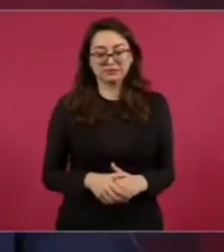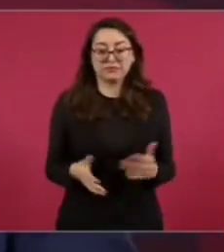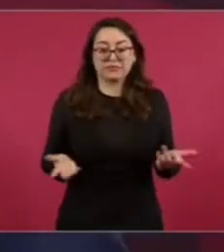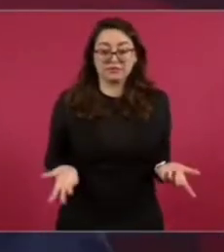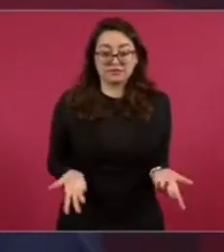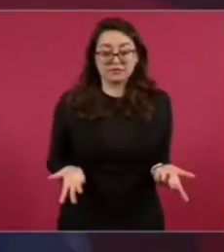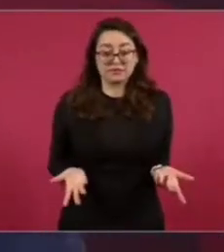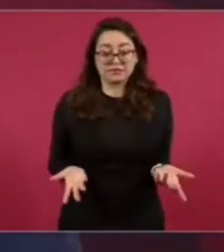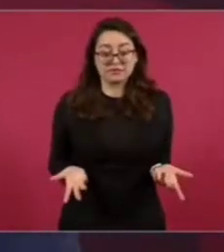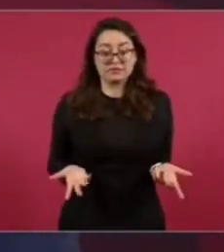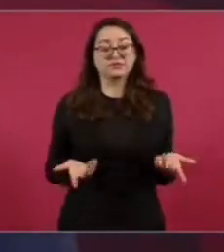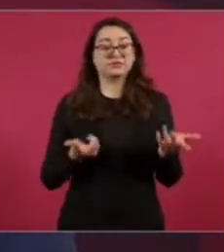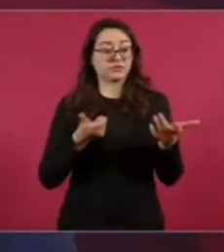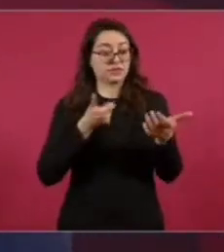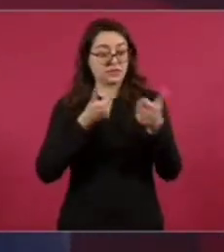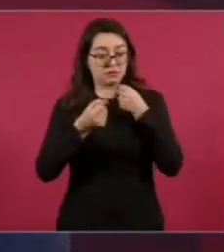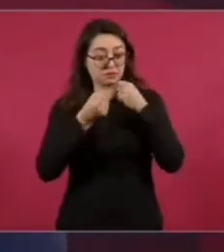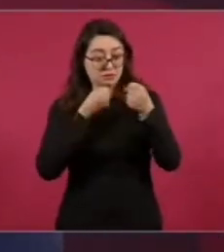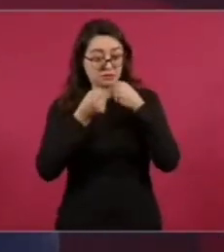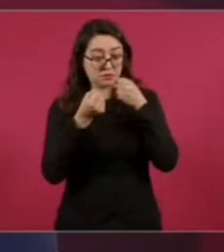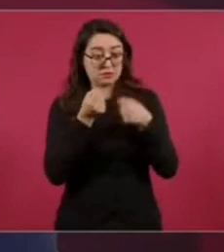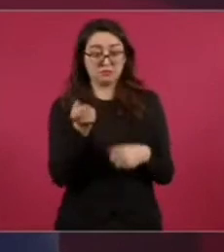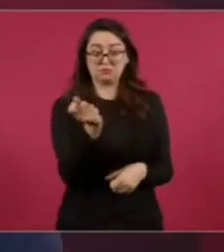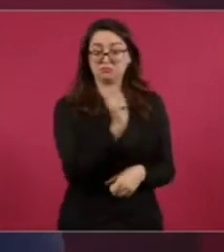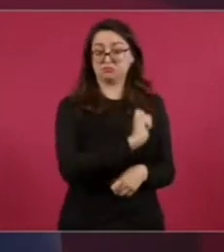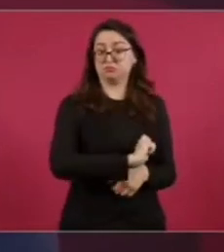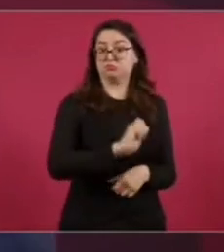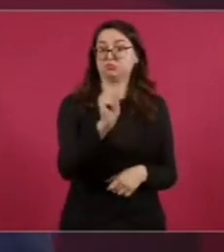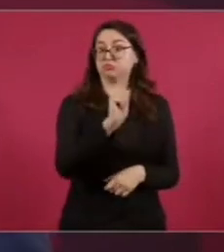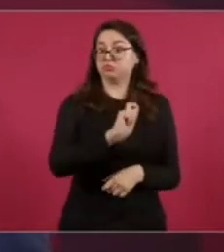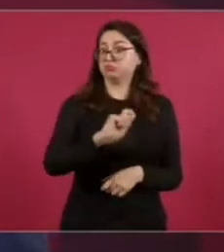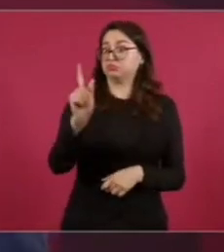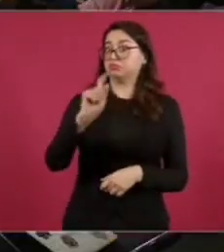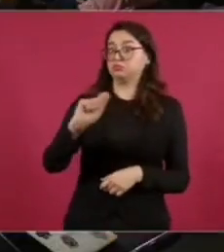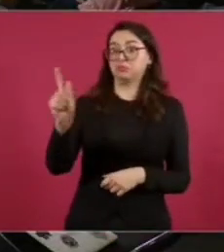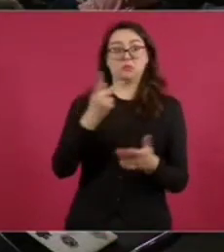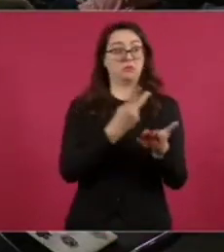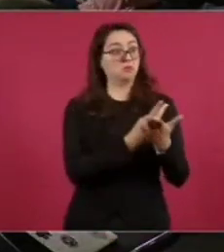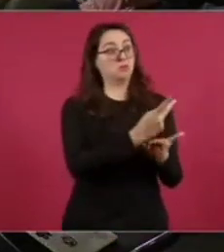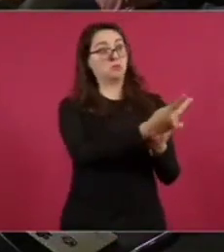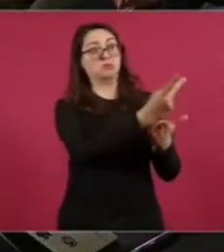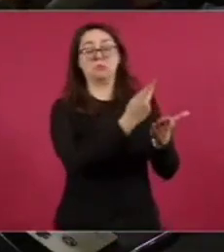y famosos, que hasta los premian,